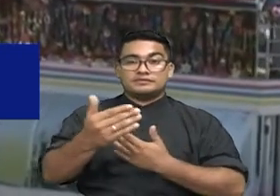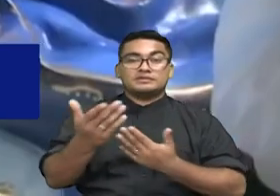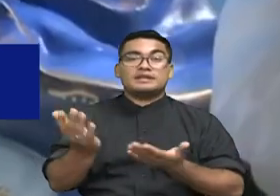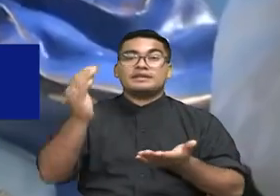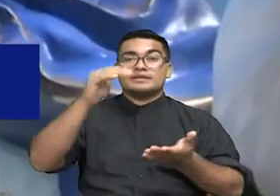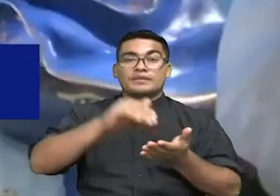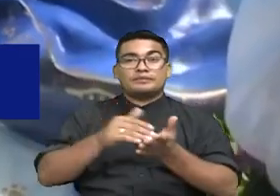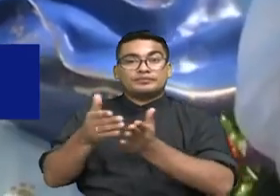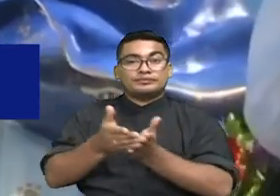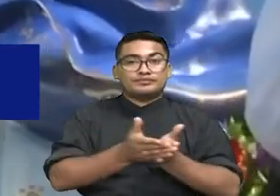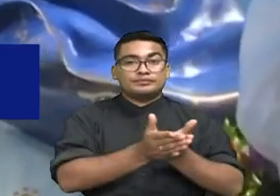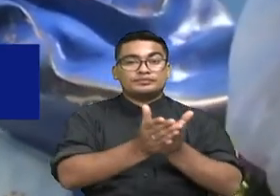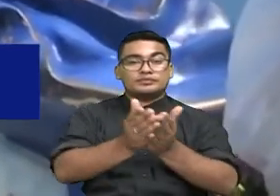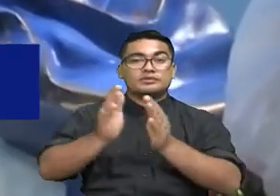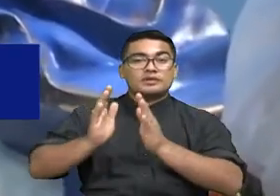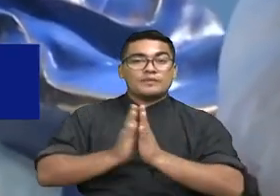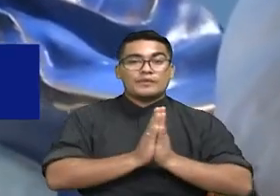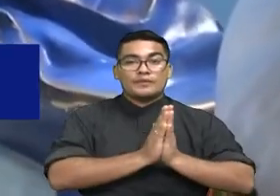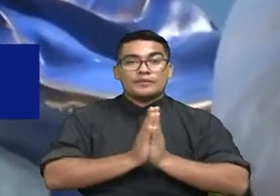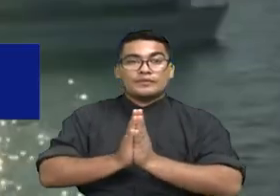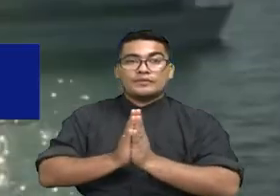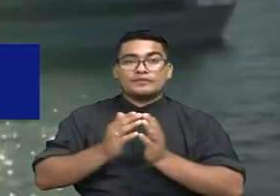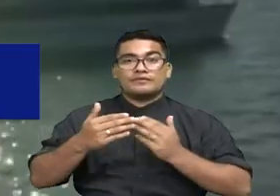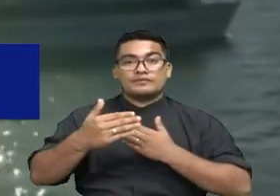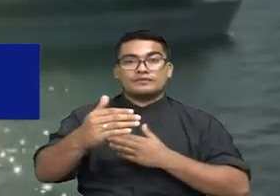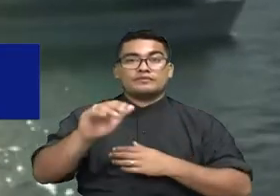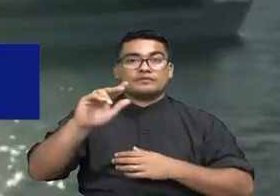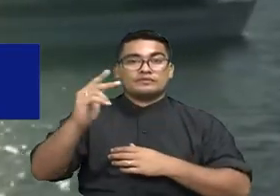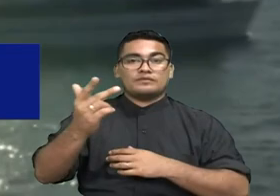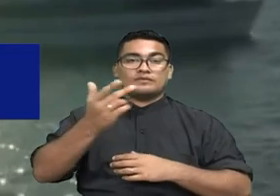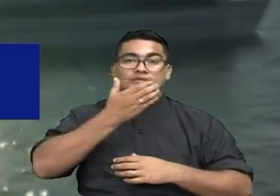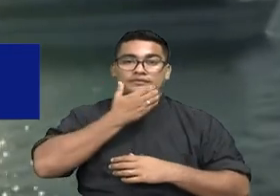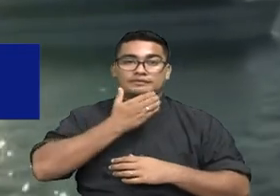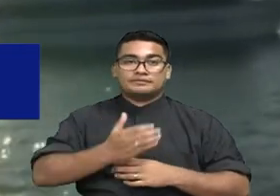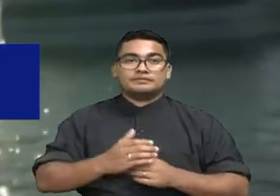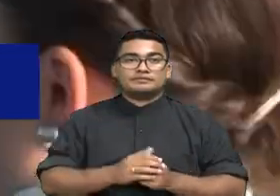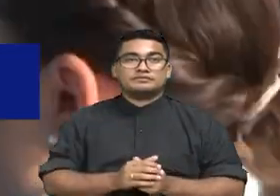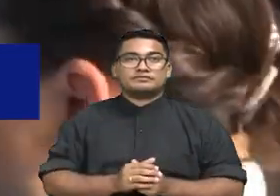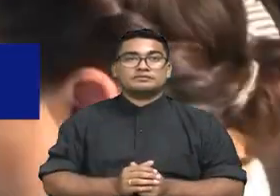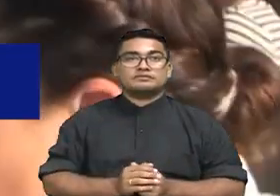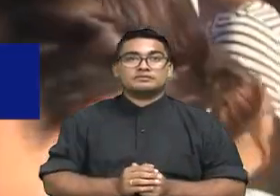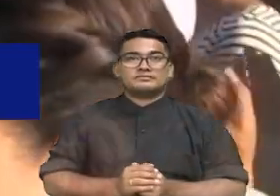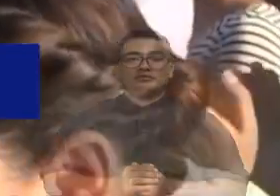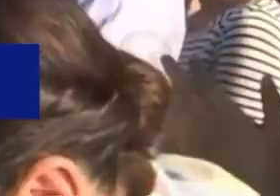de una nueva edición de la Purísima Acuática para este 8 de diciembre.